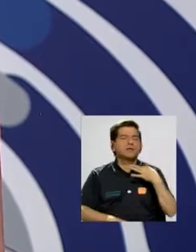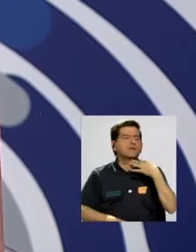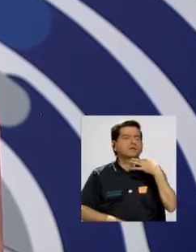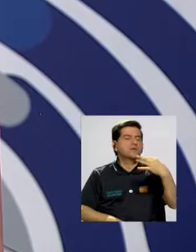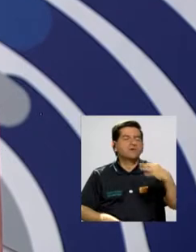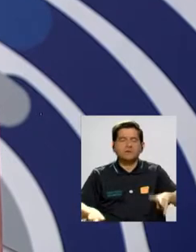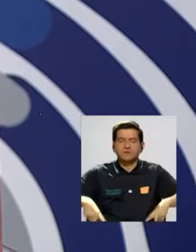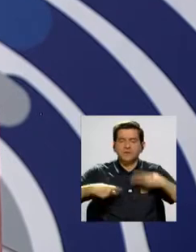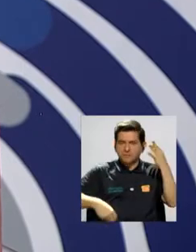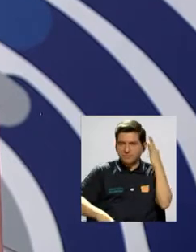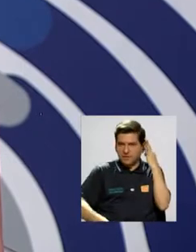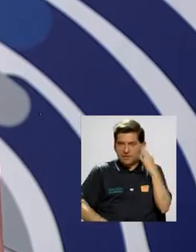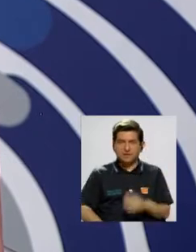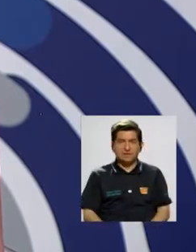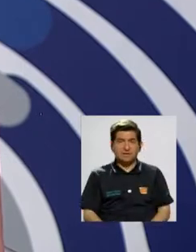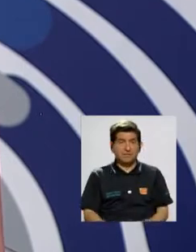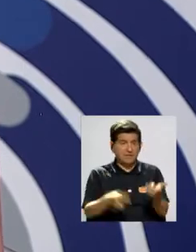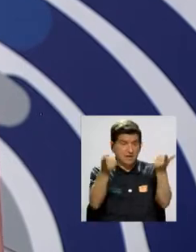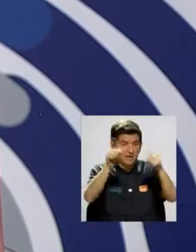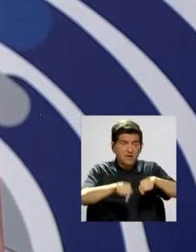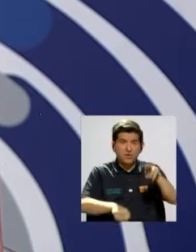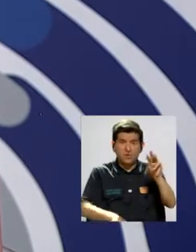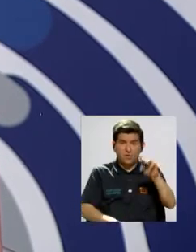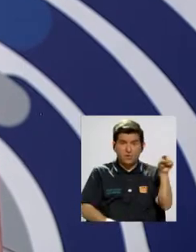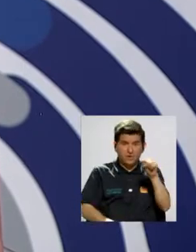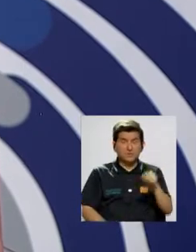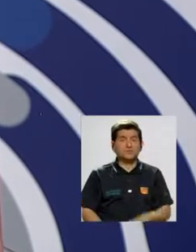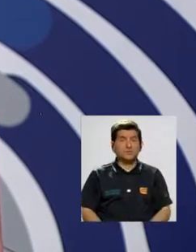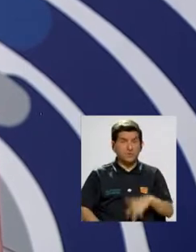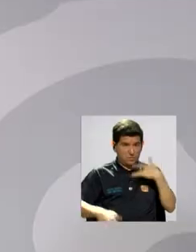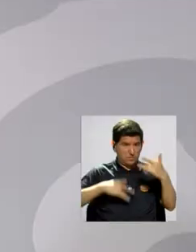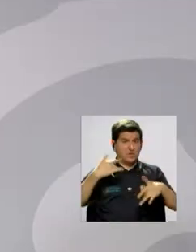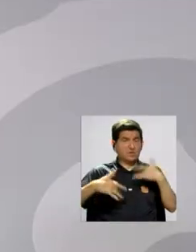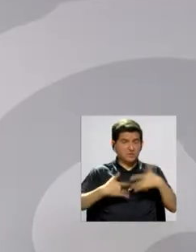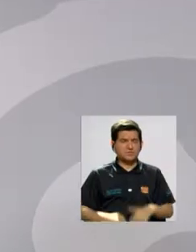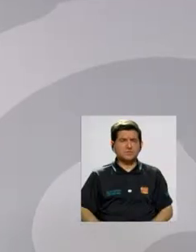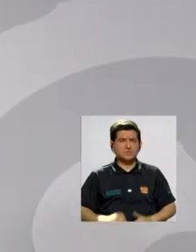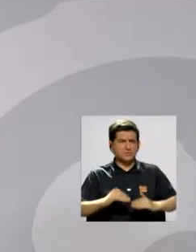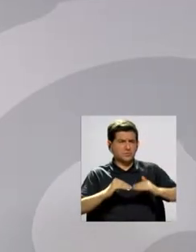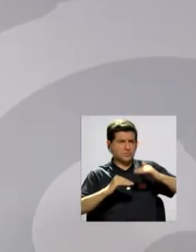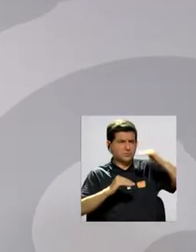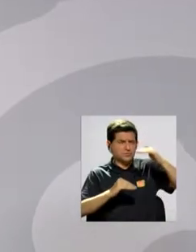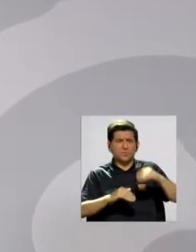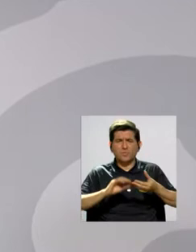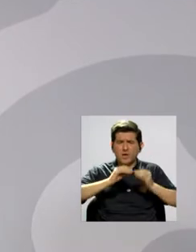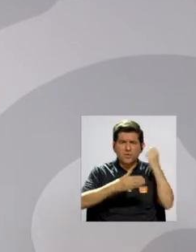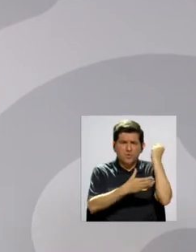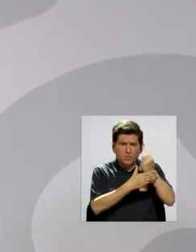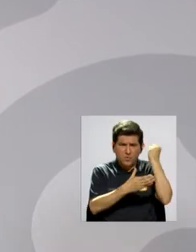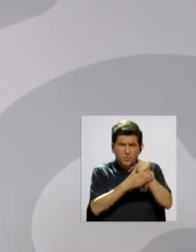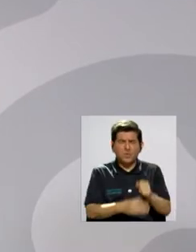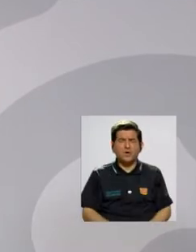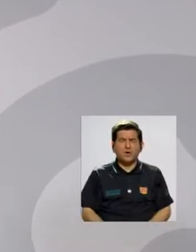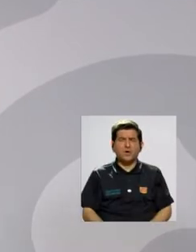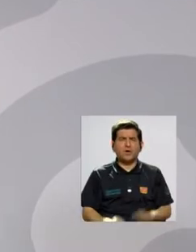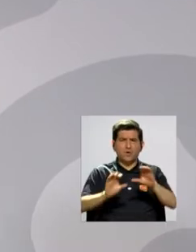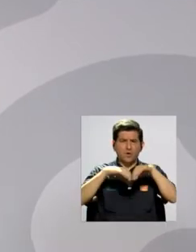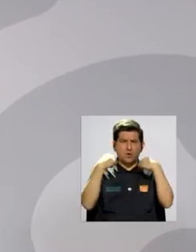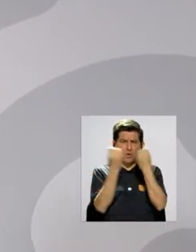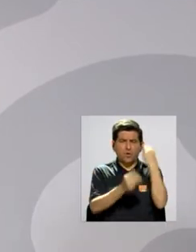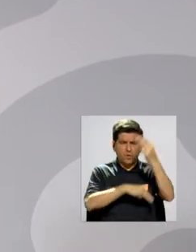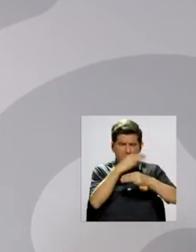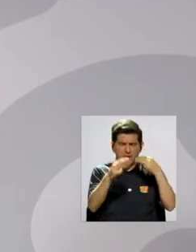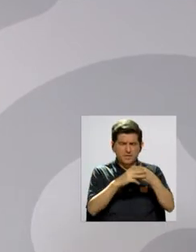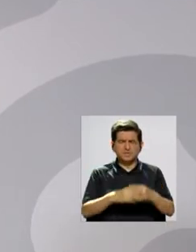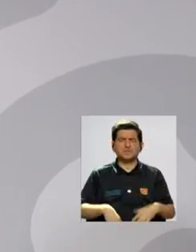de las mujeres y creo que esto que pasó en marzo es muy sintomático. Alta tasa de homicidios, la Organización Mundial de la Salud nos